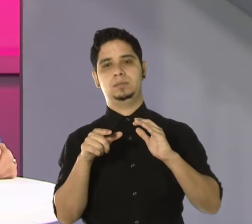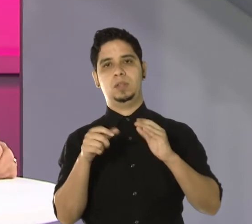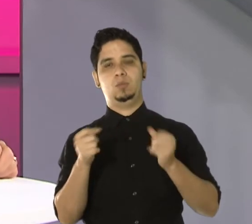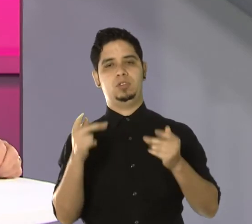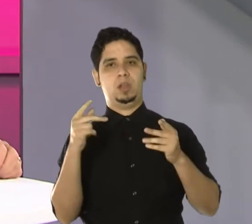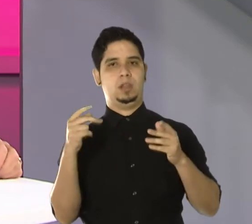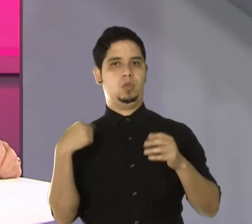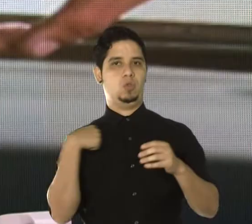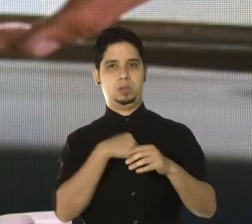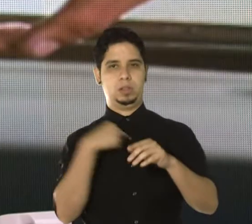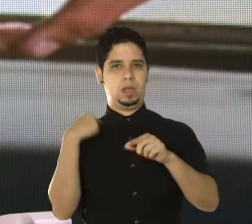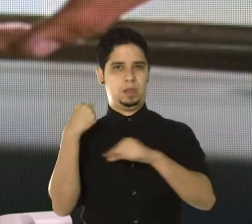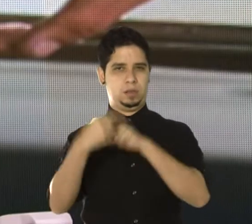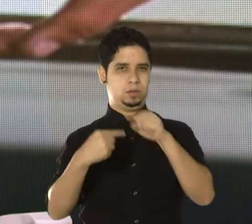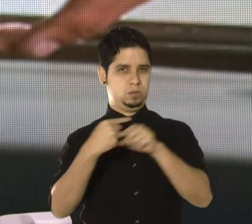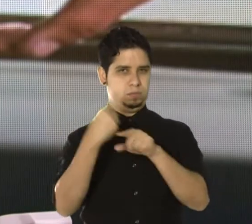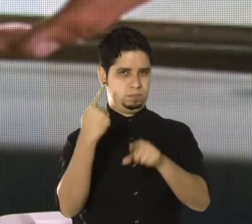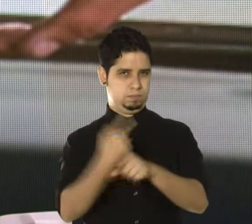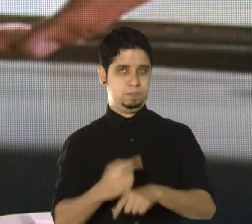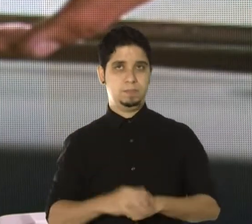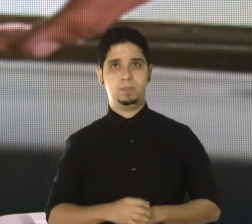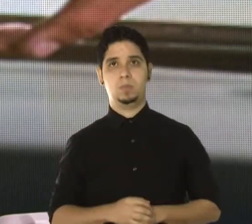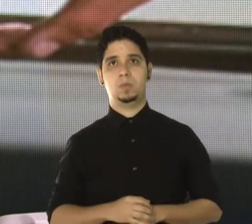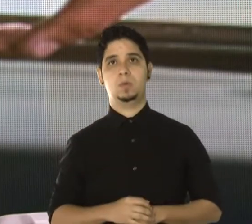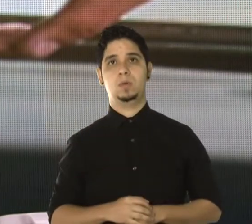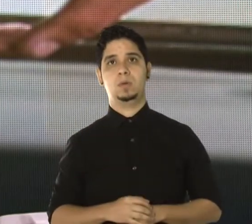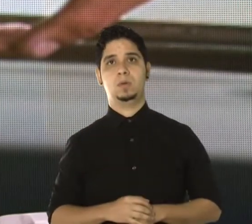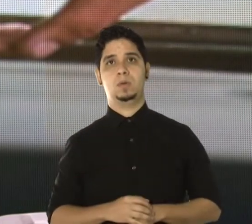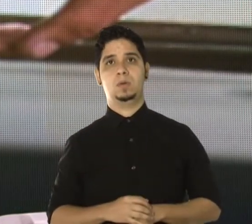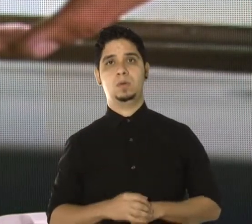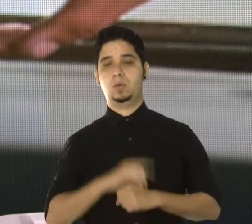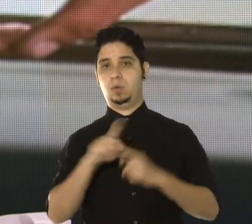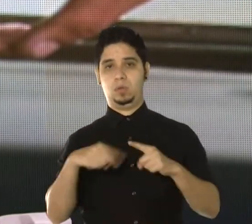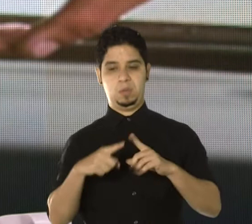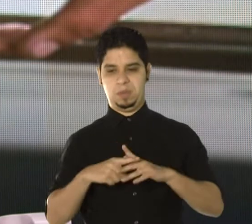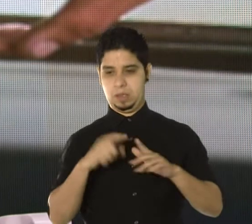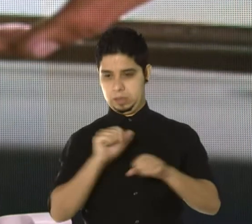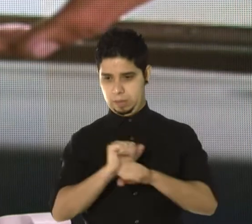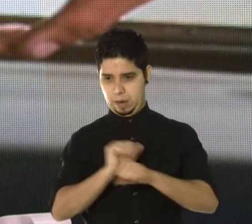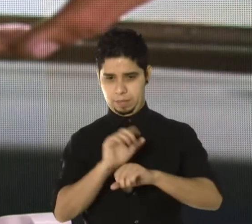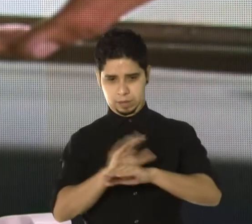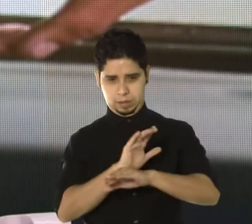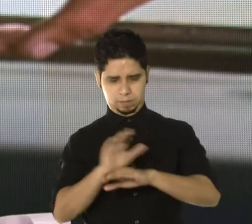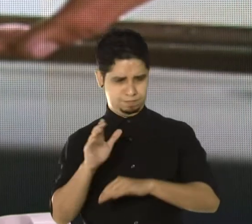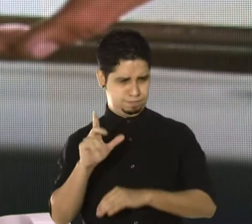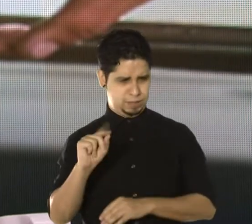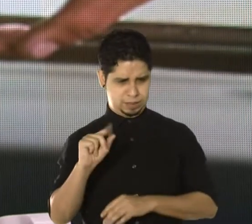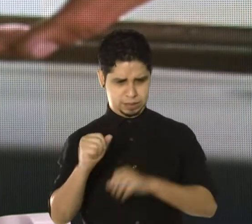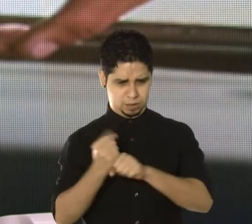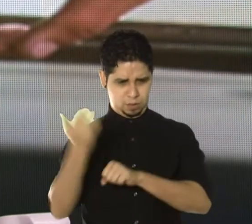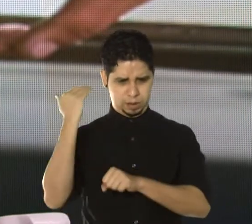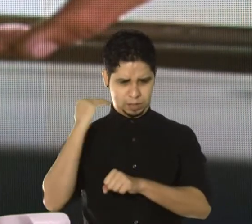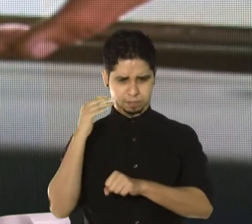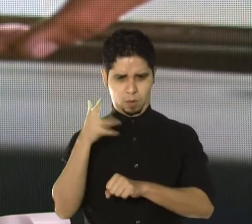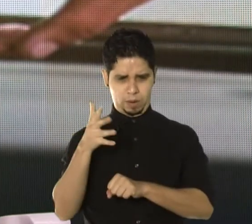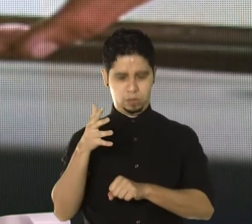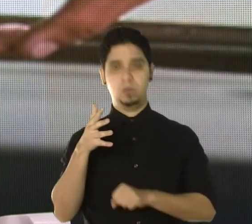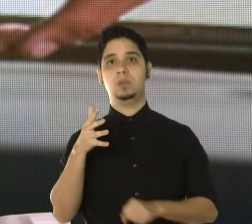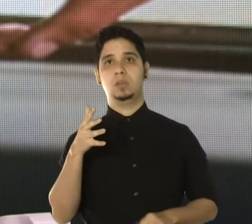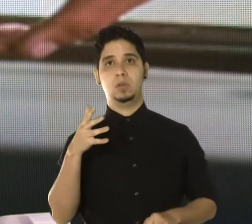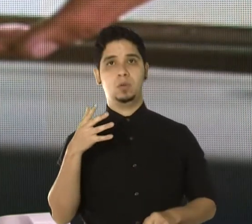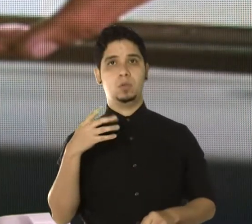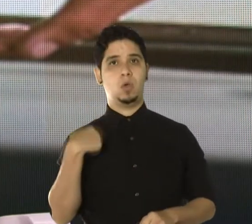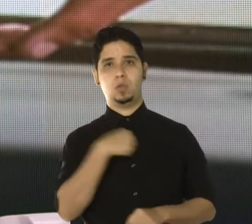generación. Sí, nosotros en verdad, cuando yo empecé a trabajar en la industria hace 20 y pico años atrás, uno